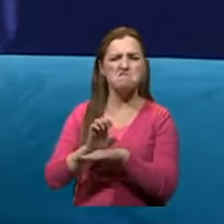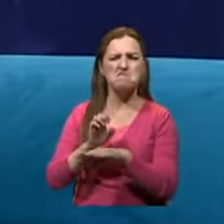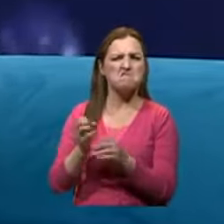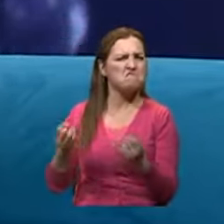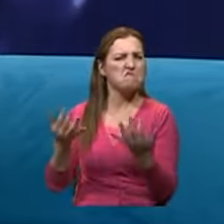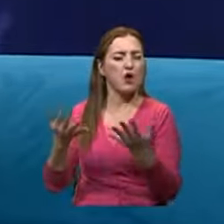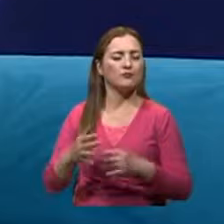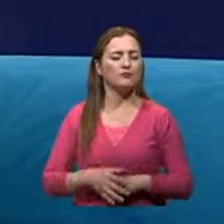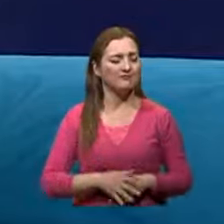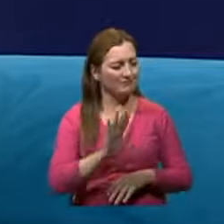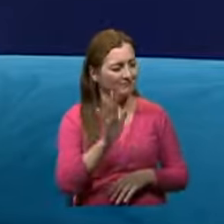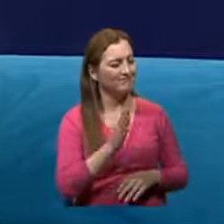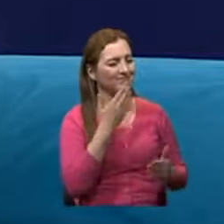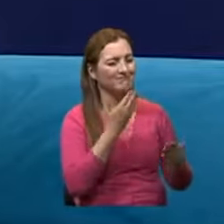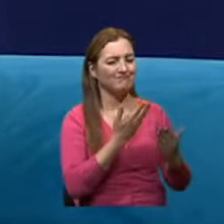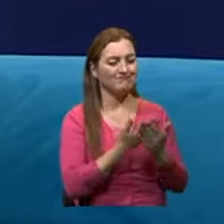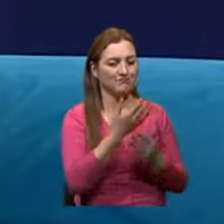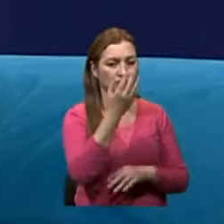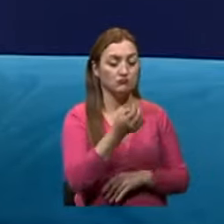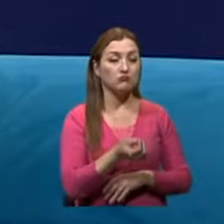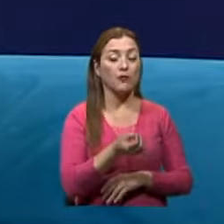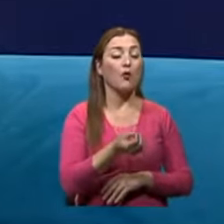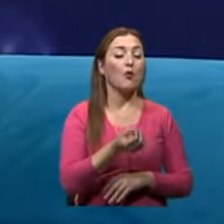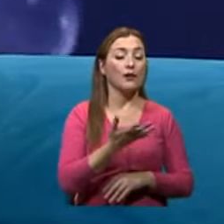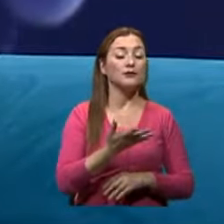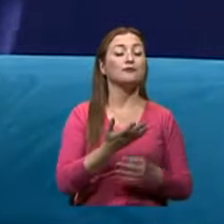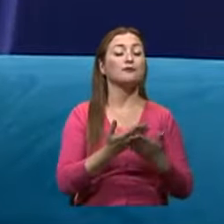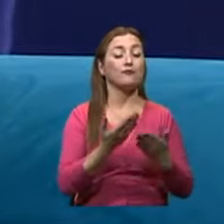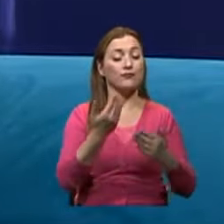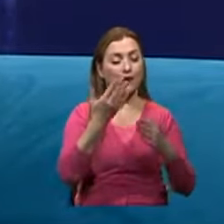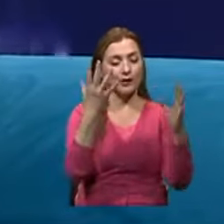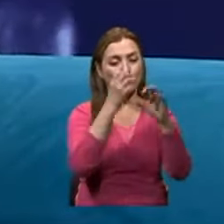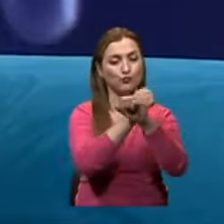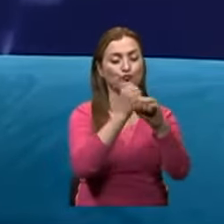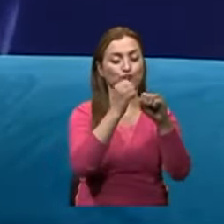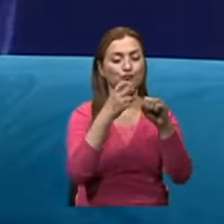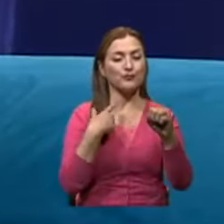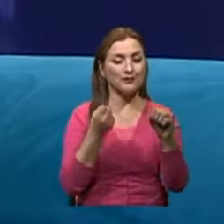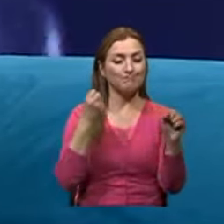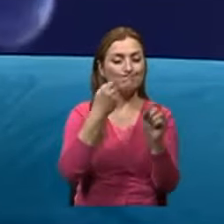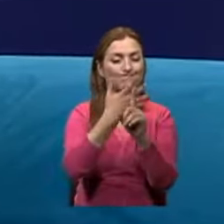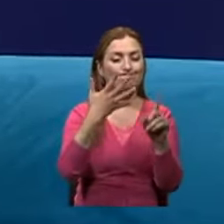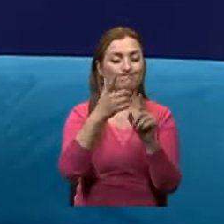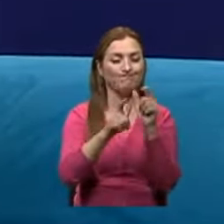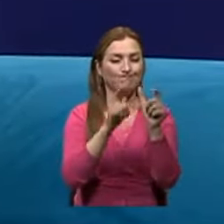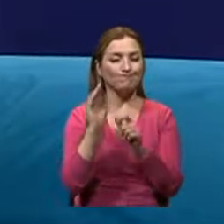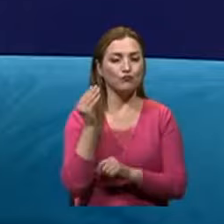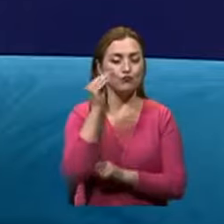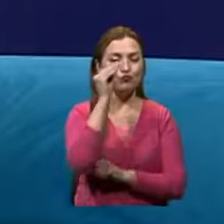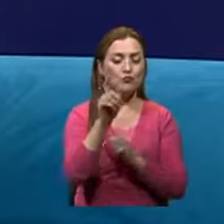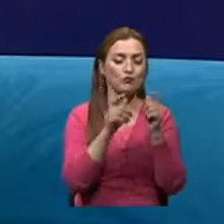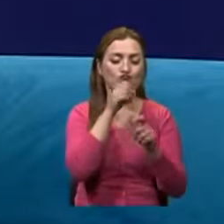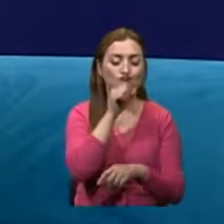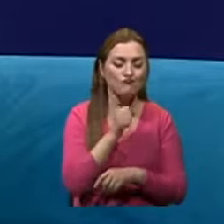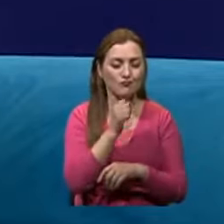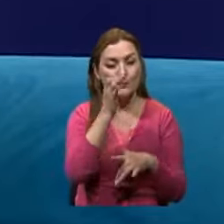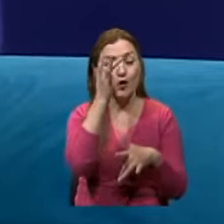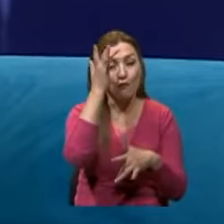Estamos hablando que afecta a población joven y también personas de edad avanzada, pero es una